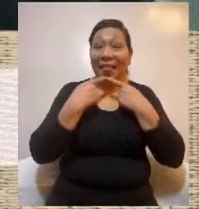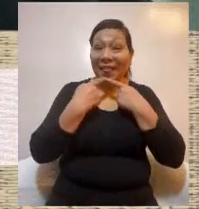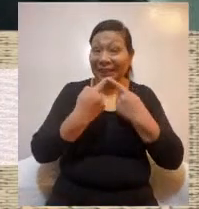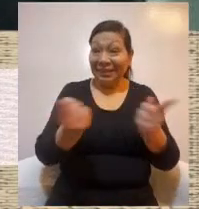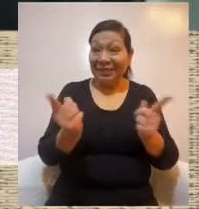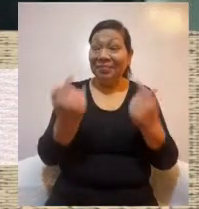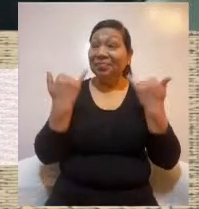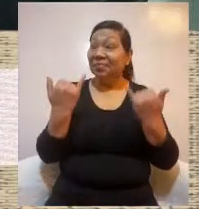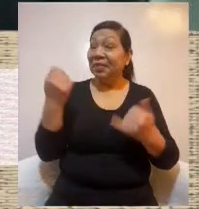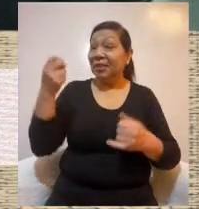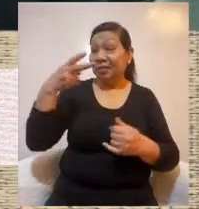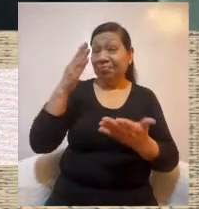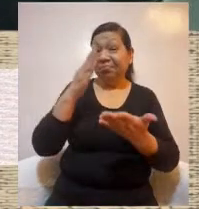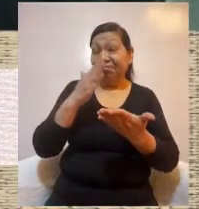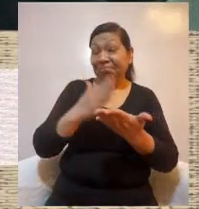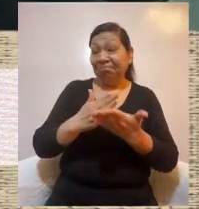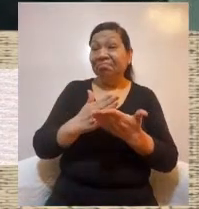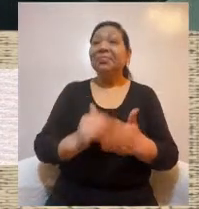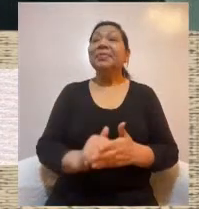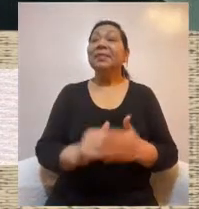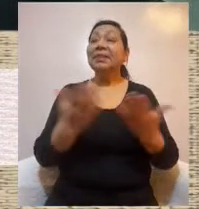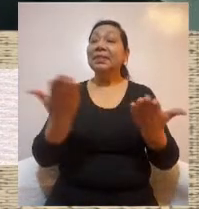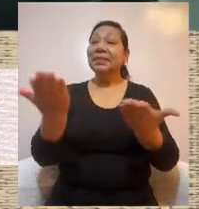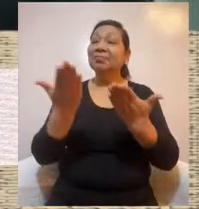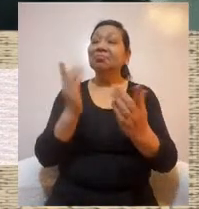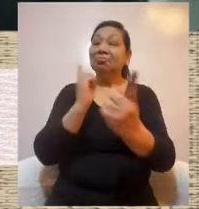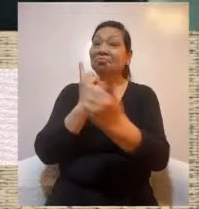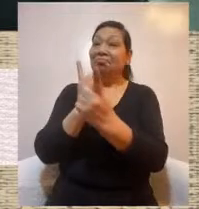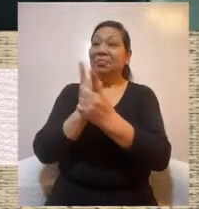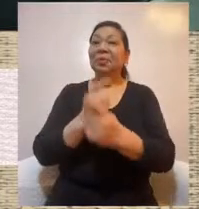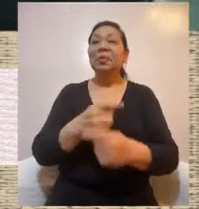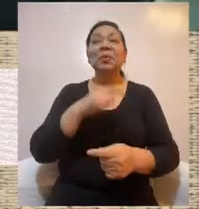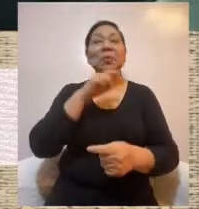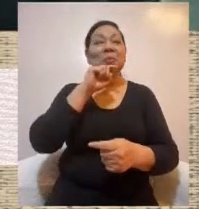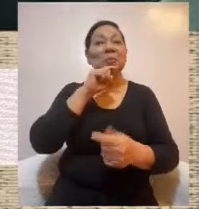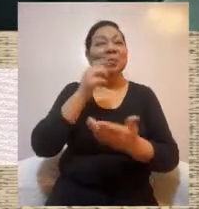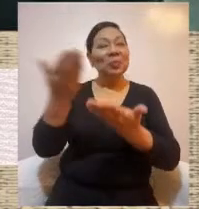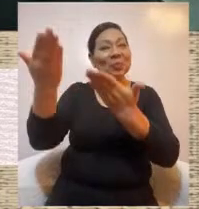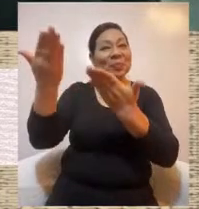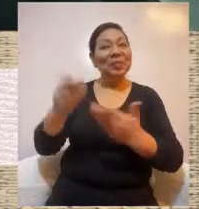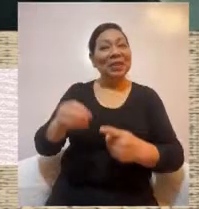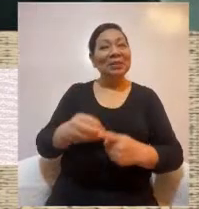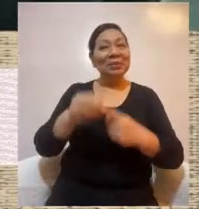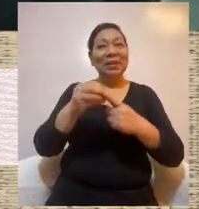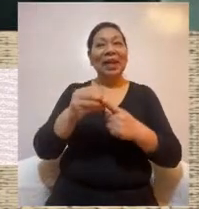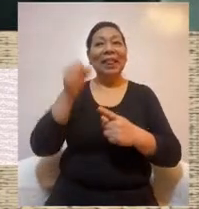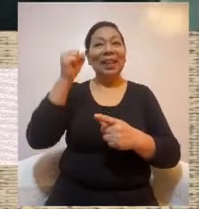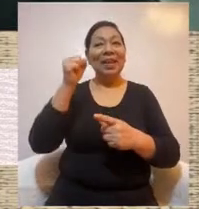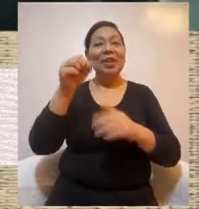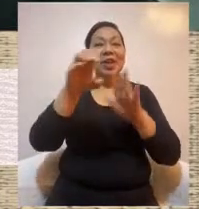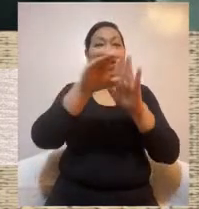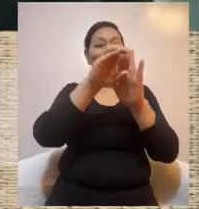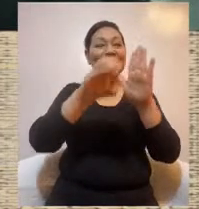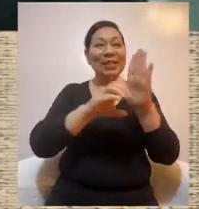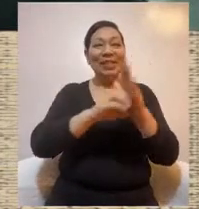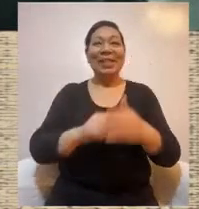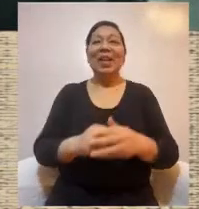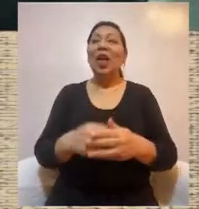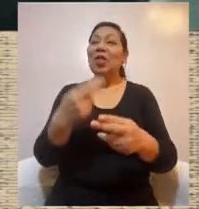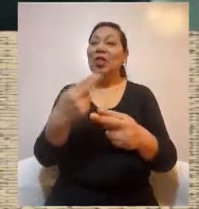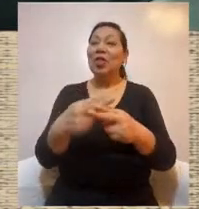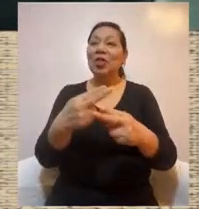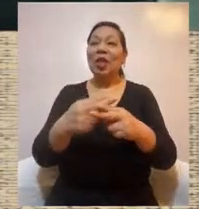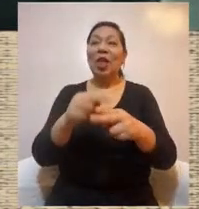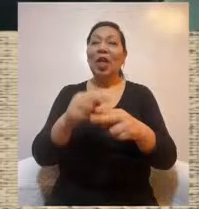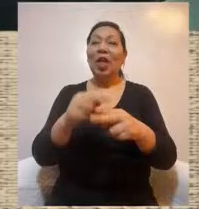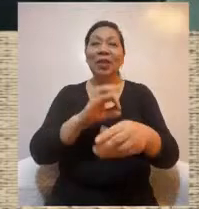Como había anunciado en esta segunda parte del programa, tenemos entre nosotros a una invitada especialista en Derecho Constitucional.